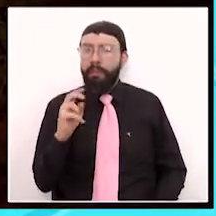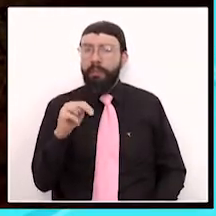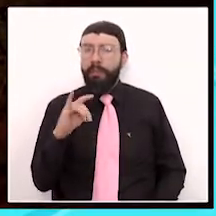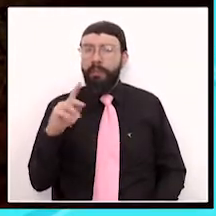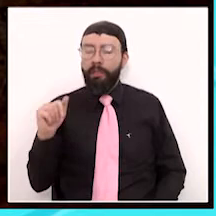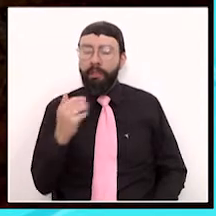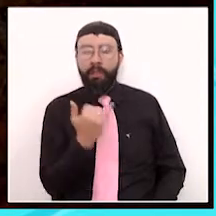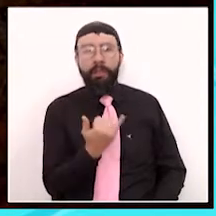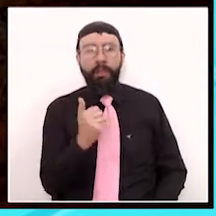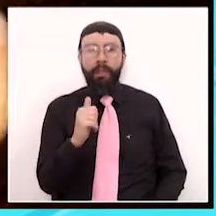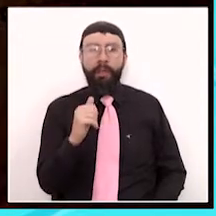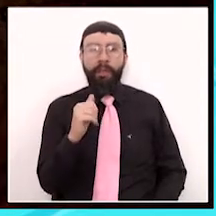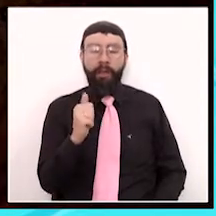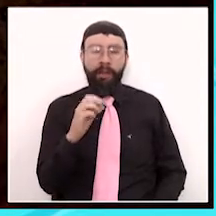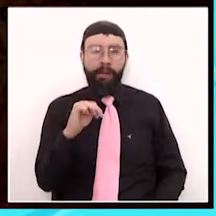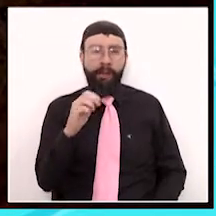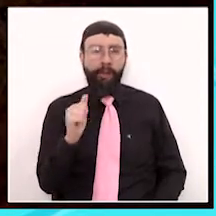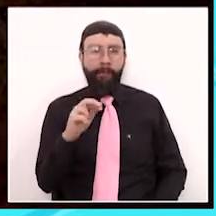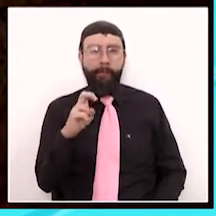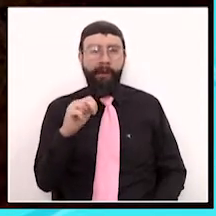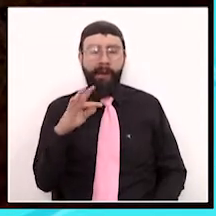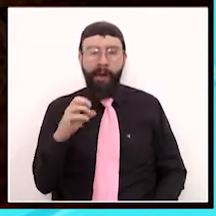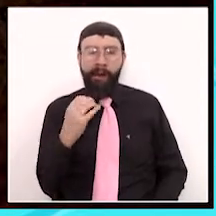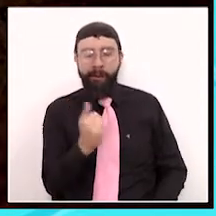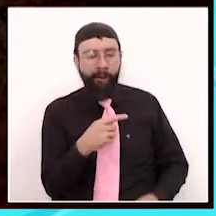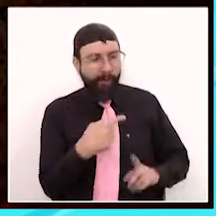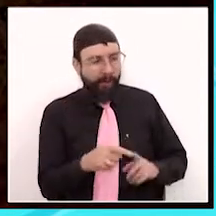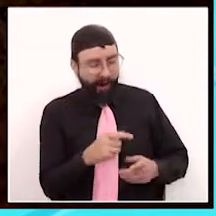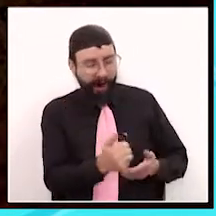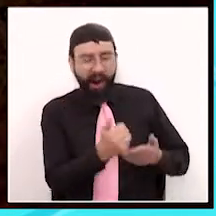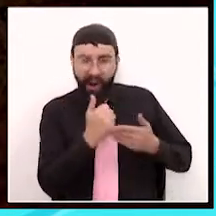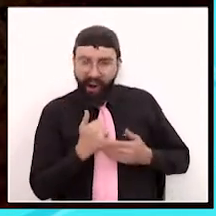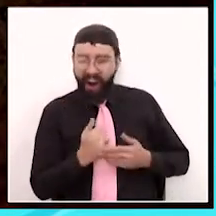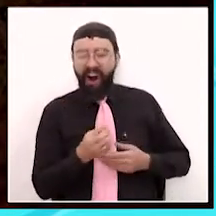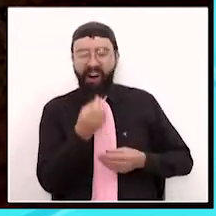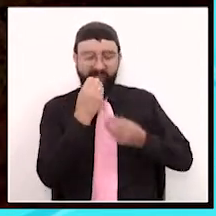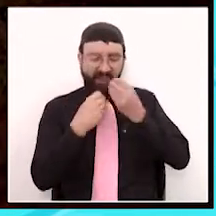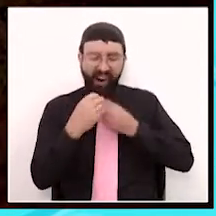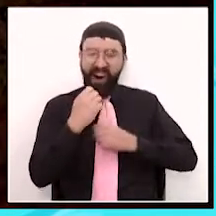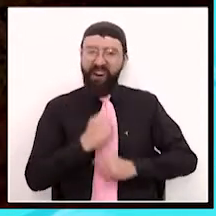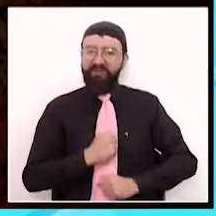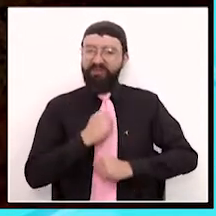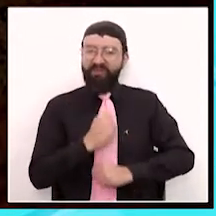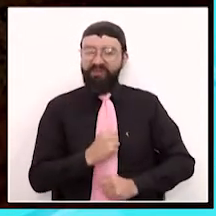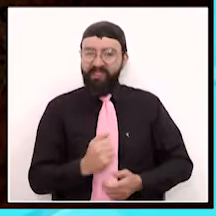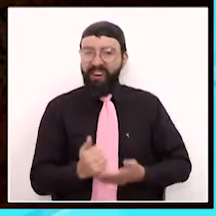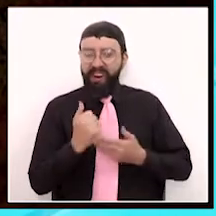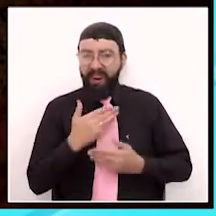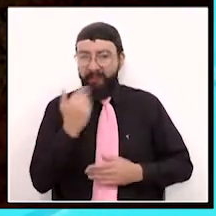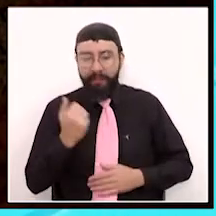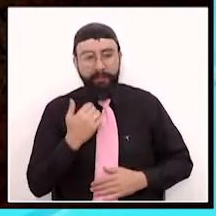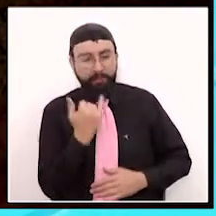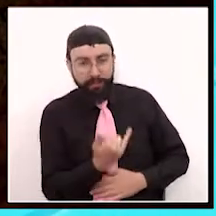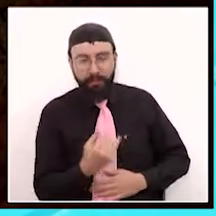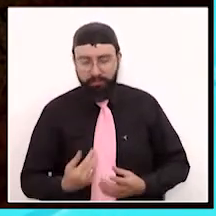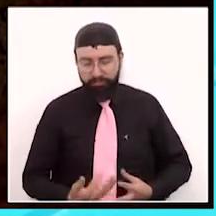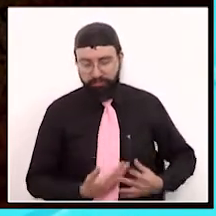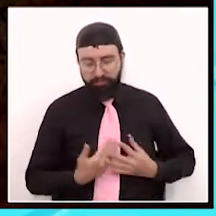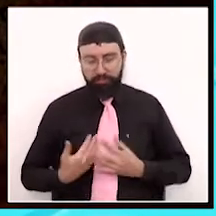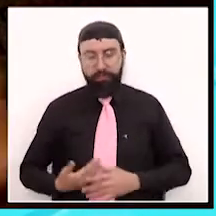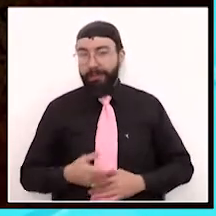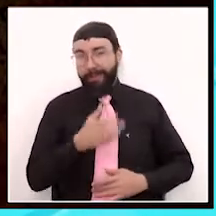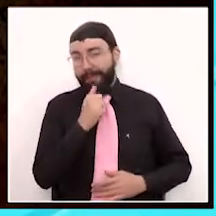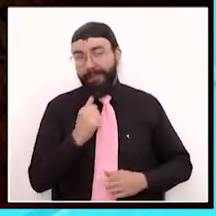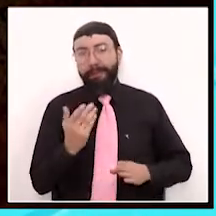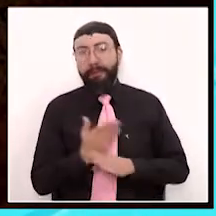de sin gluten que nos enriquecen también nuestra nutrición nos mejoran la flora intestinal y no nos alteran la